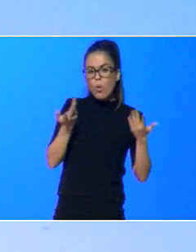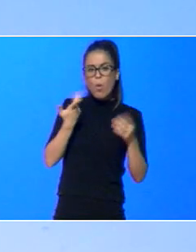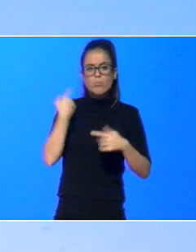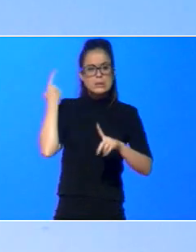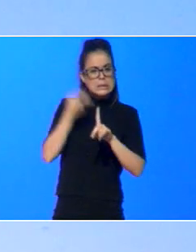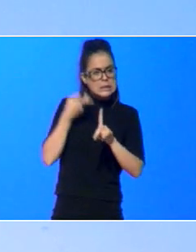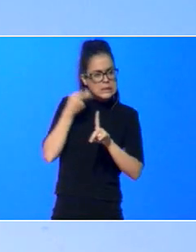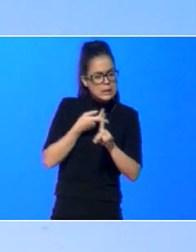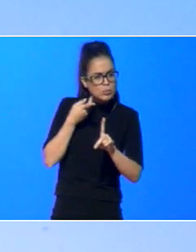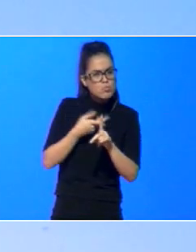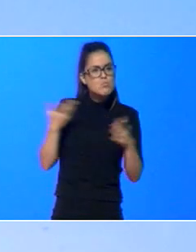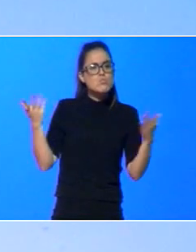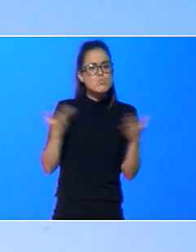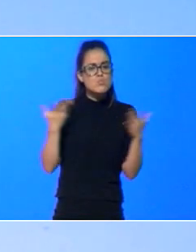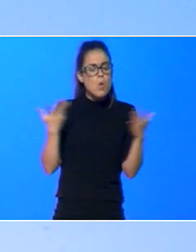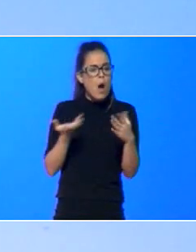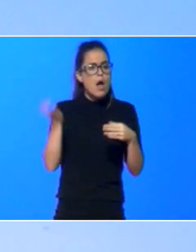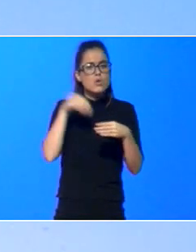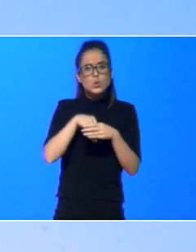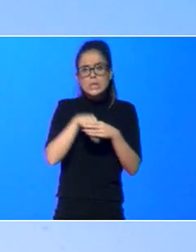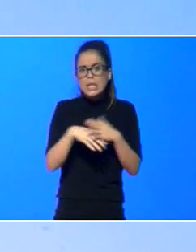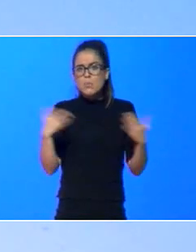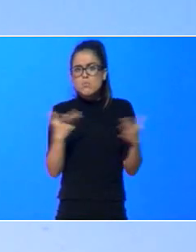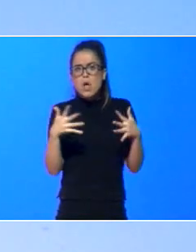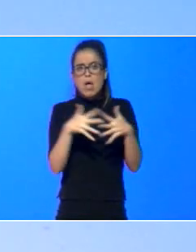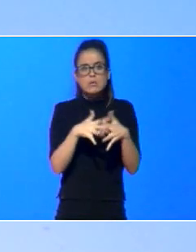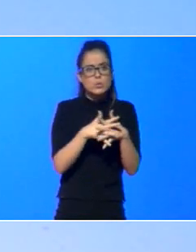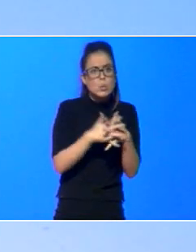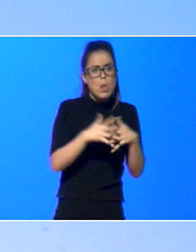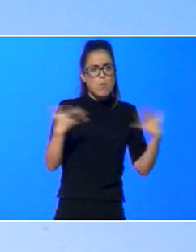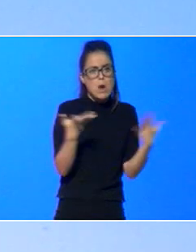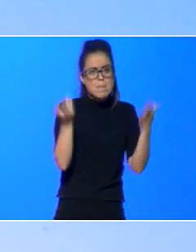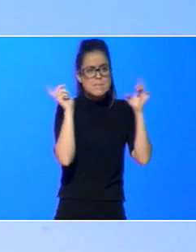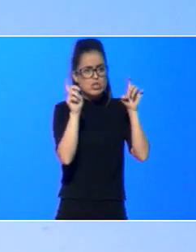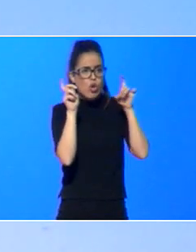o si se quiere de los contenidos de la estructura y de la metodología